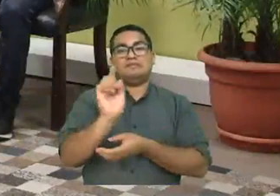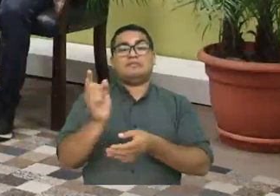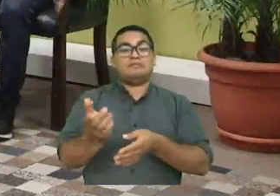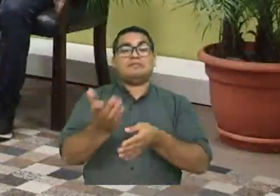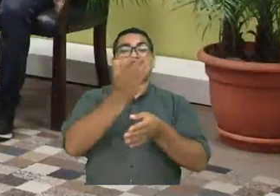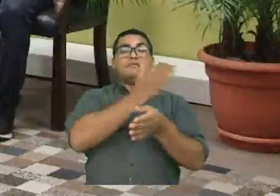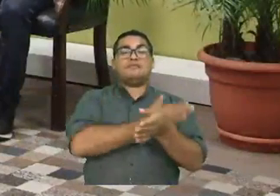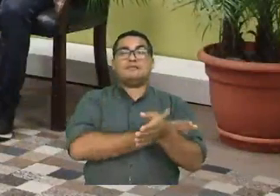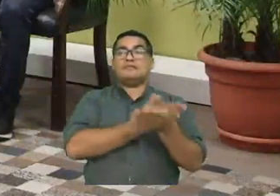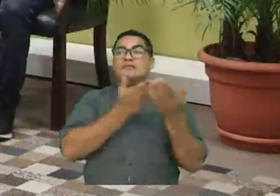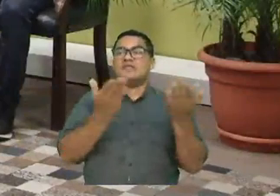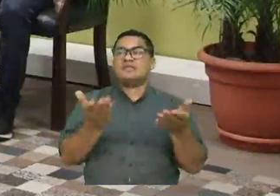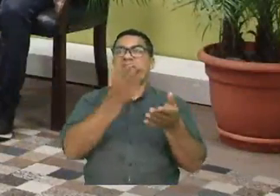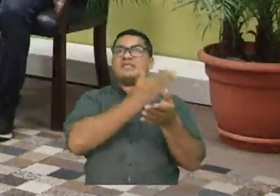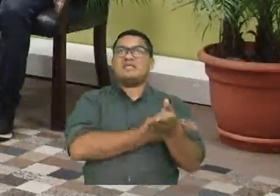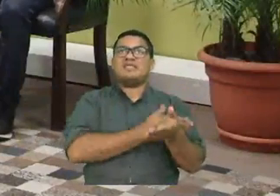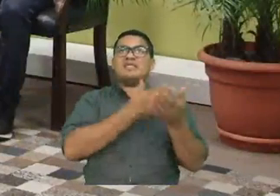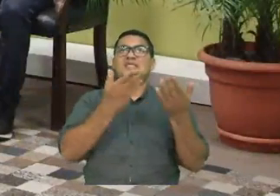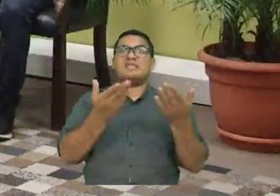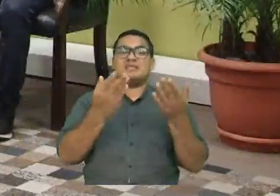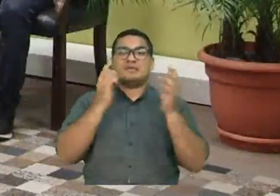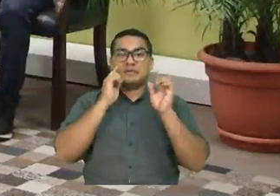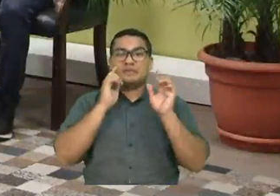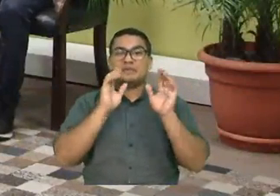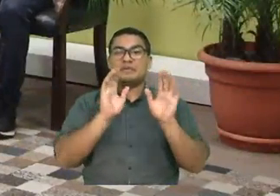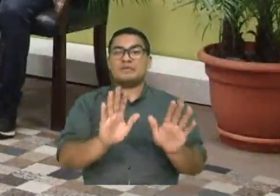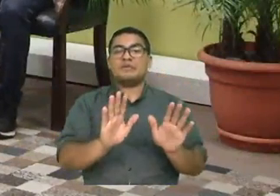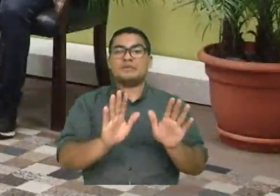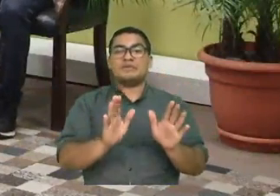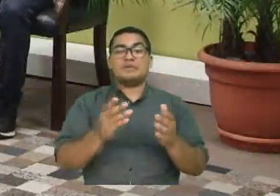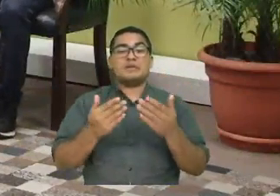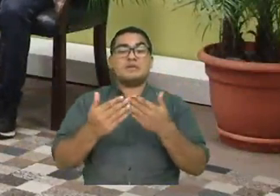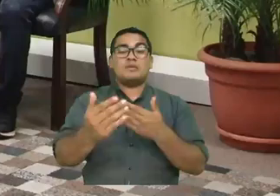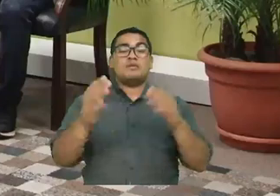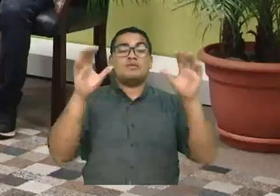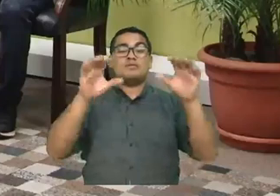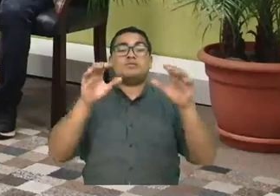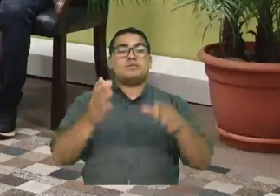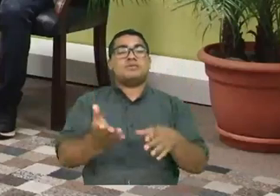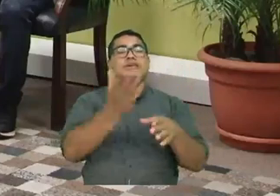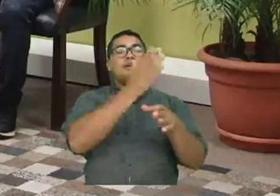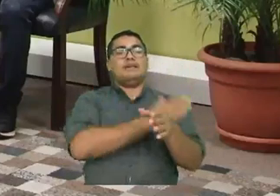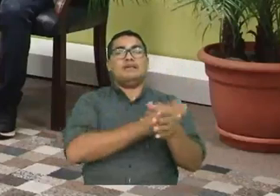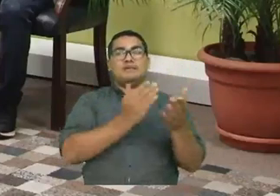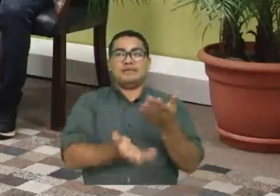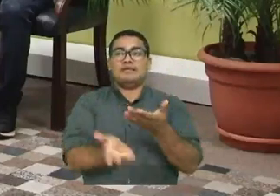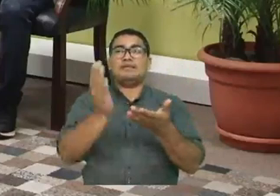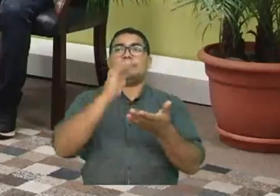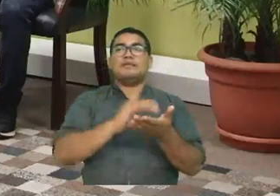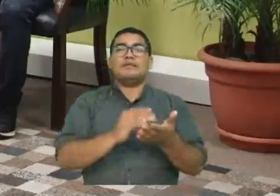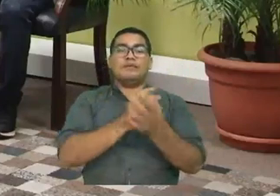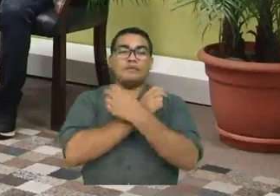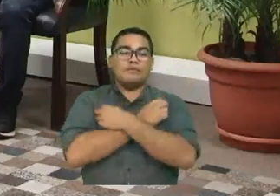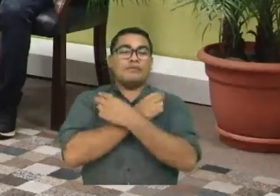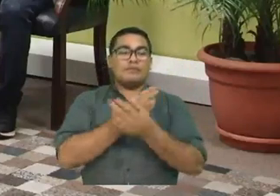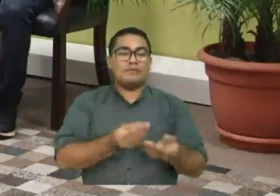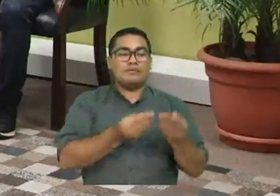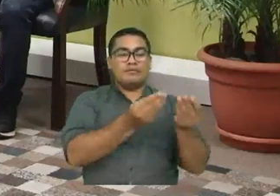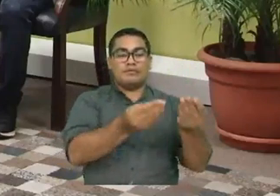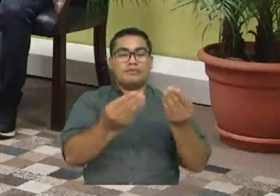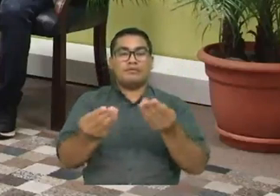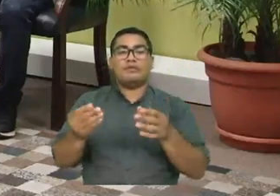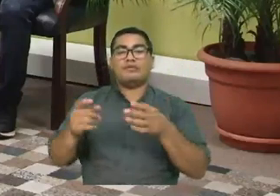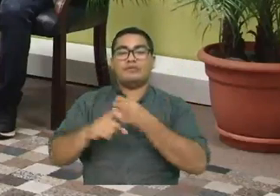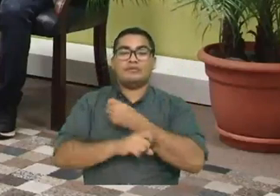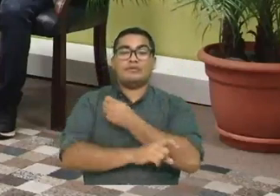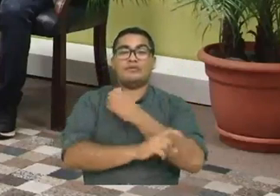vamos disminuyendo la población y antes que venga el invierno más fuerte, el otro ciclo, ¿verdad? Y ya cuando se acerque la